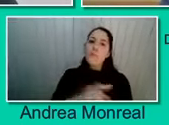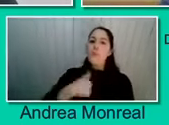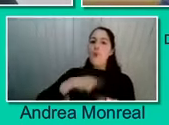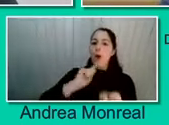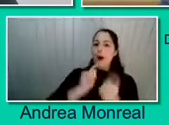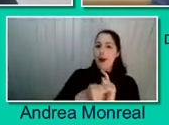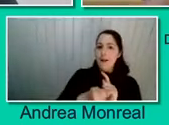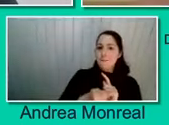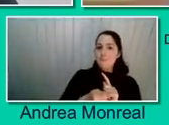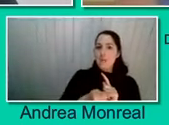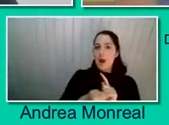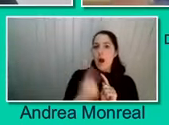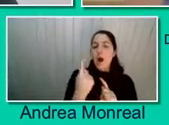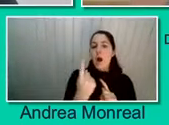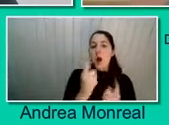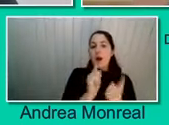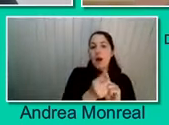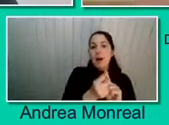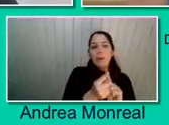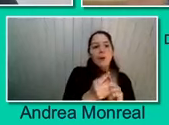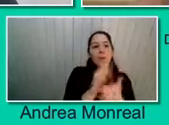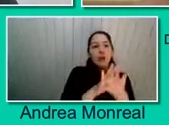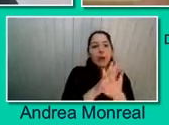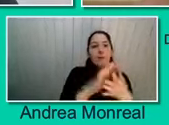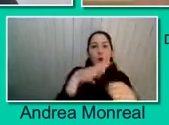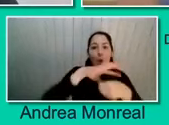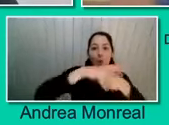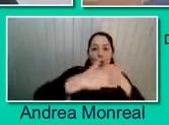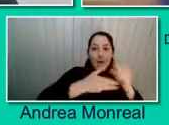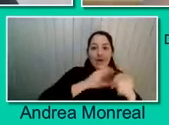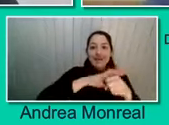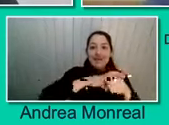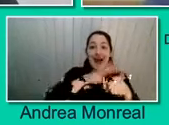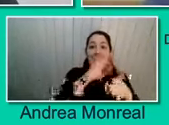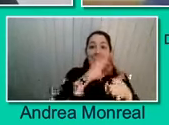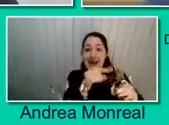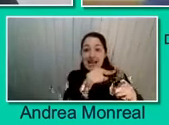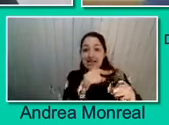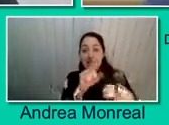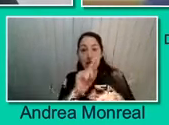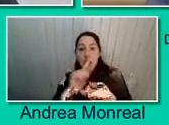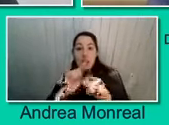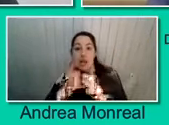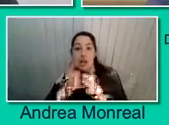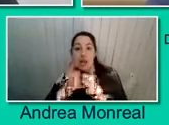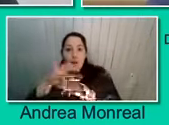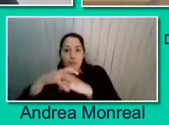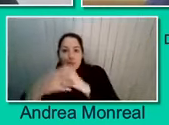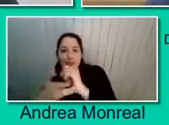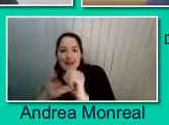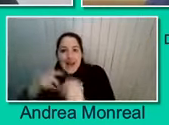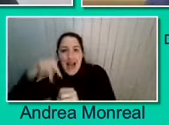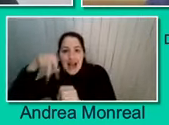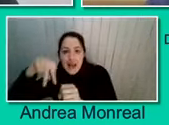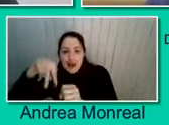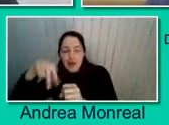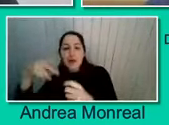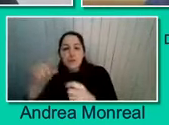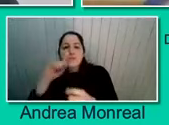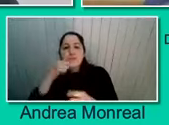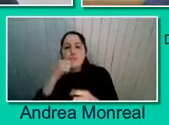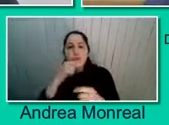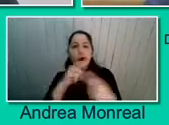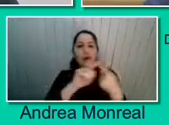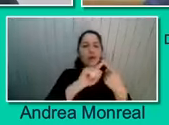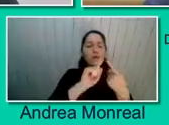a detectar el gen de la proteína S a detectar el de la proteína M, es que hay que estandarizar todo de nuevo, y eso toma varias